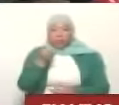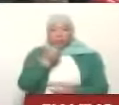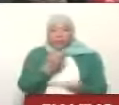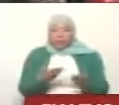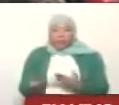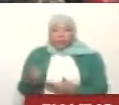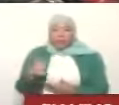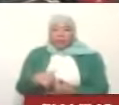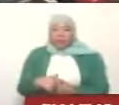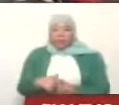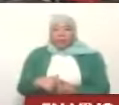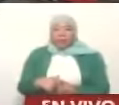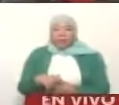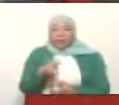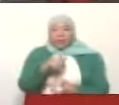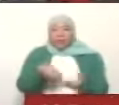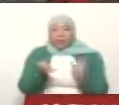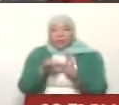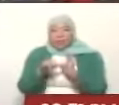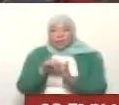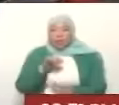acá, muchachos, aquí al lado de nosotros.